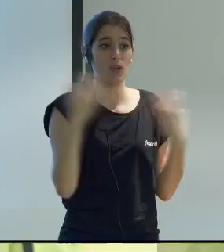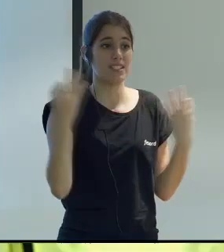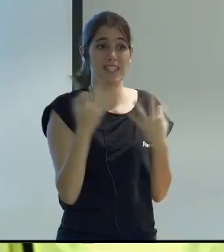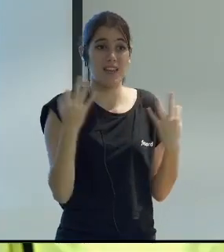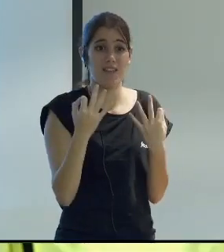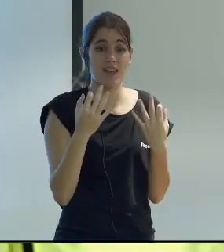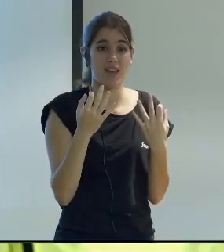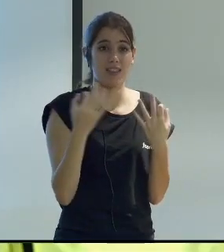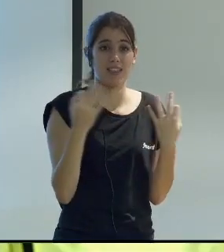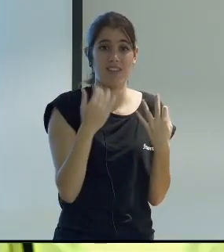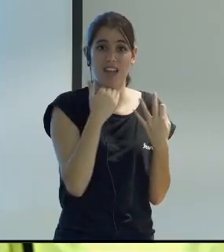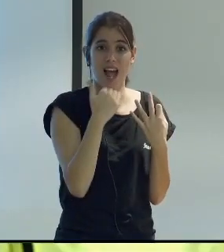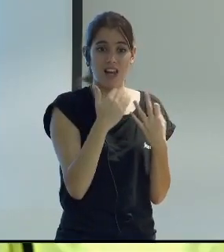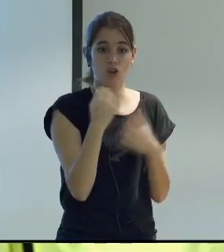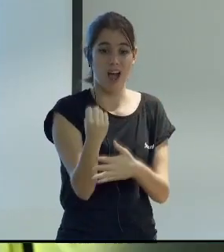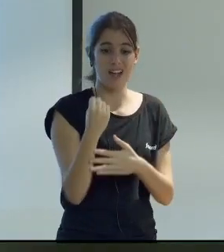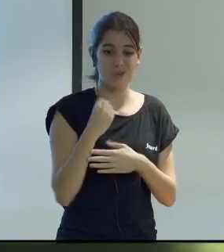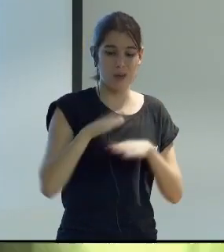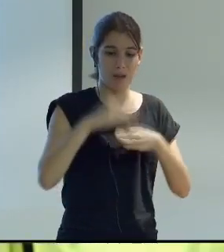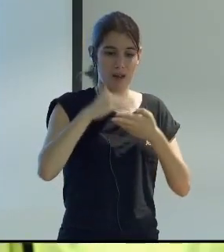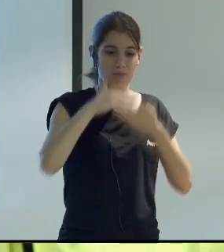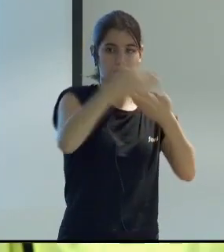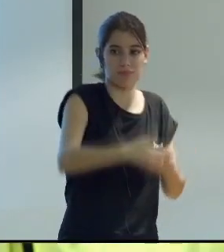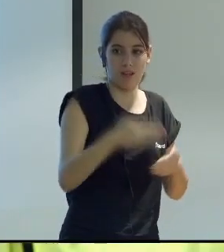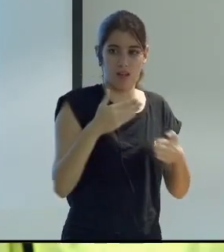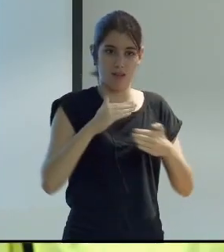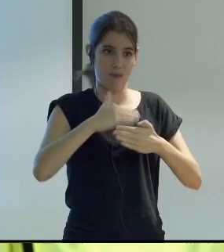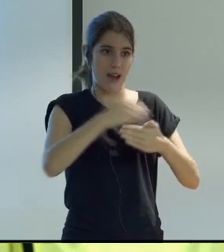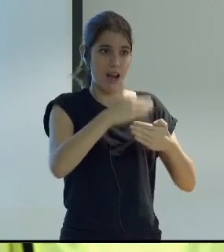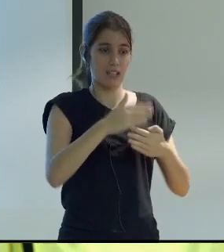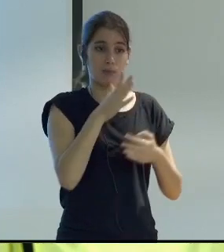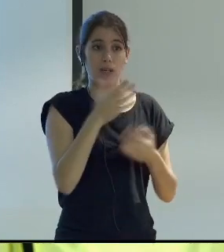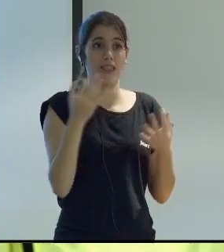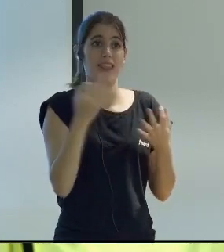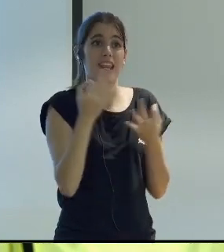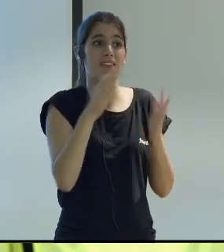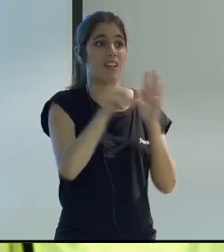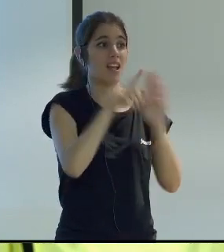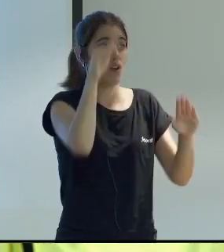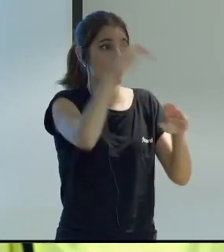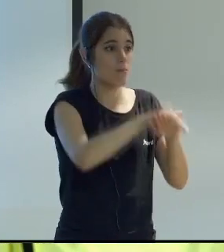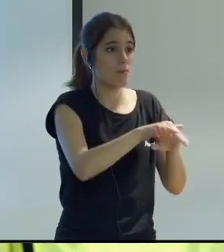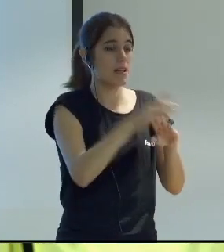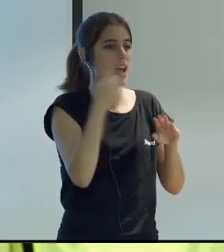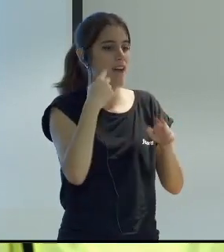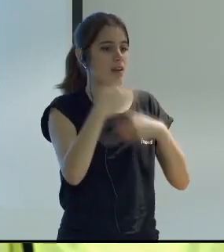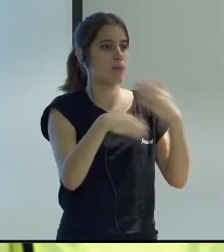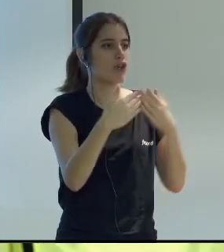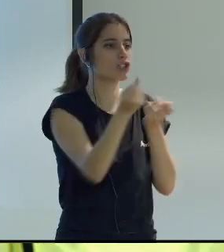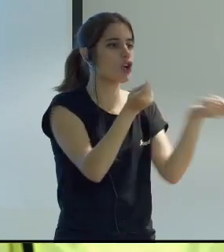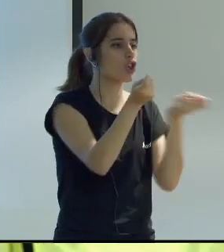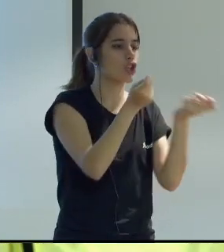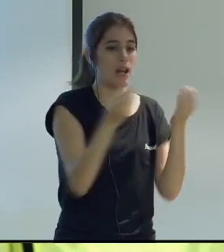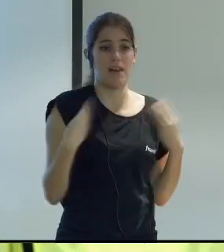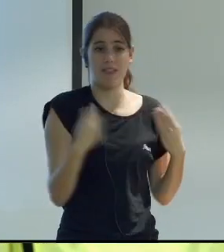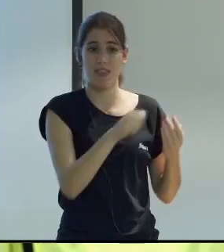tenemos que tener algo que nos ayude, y esto queremos que haya cumplimiento. Queremos monitorizar el progreso de la vida